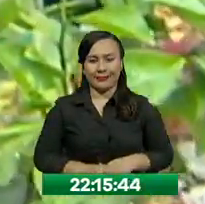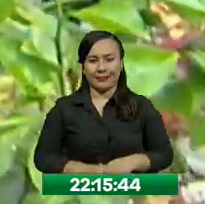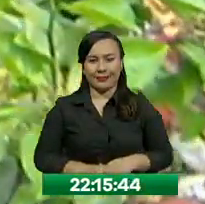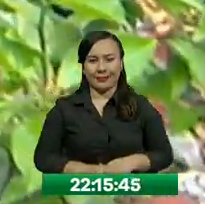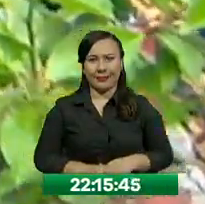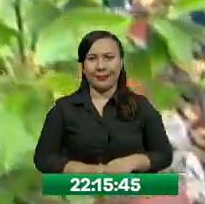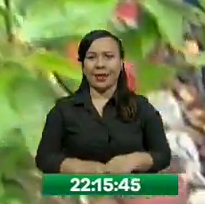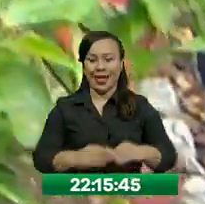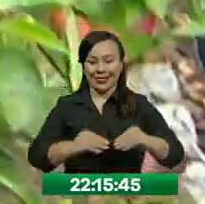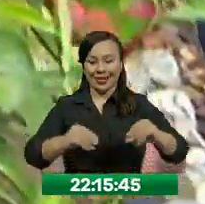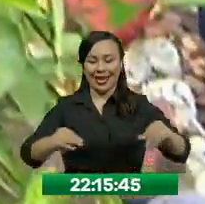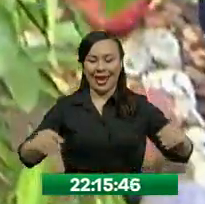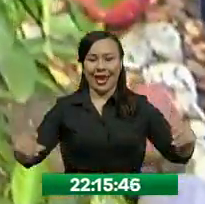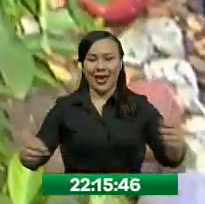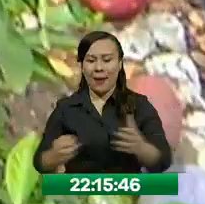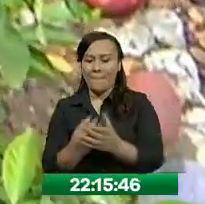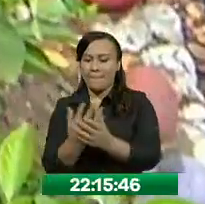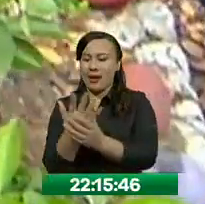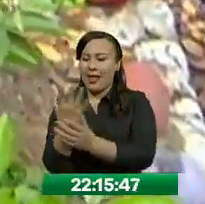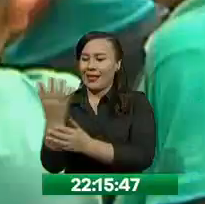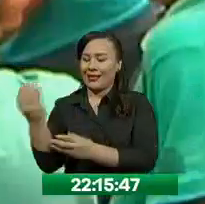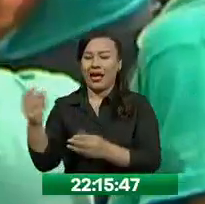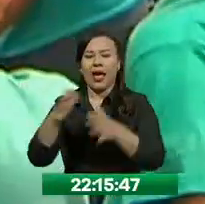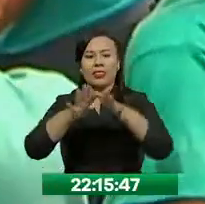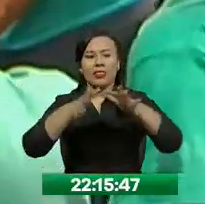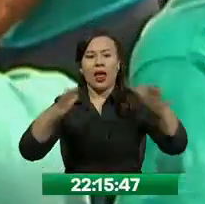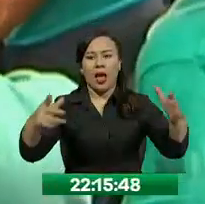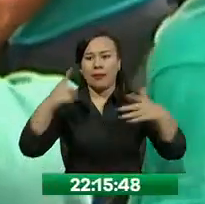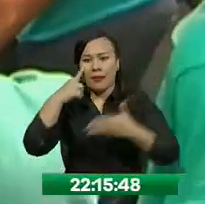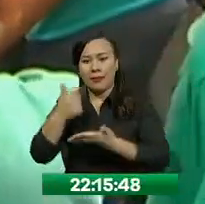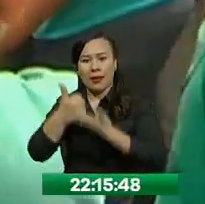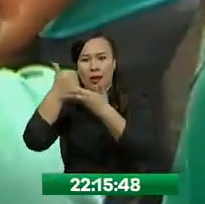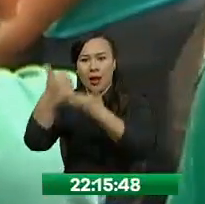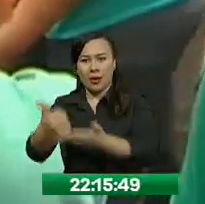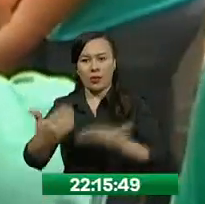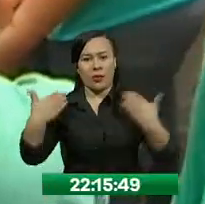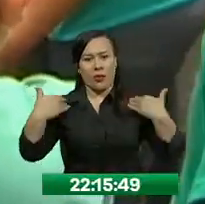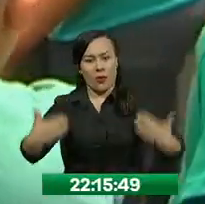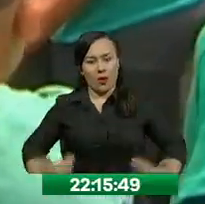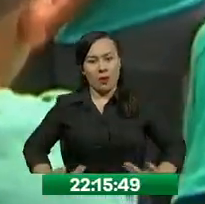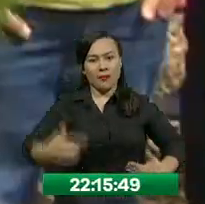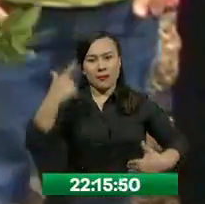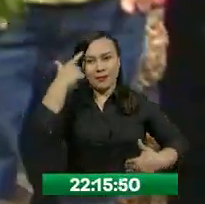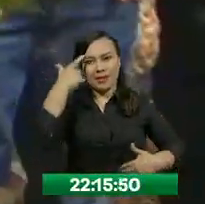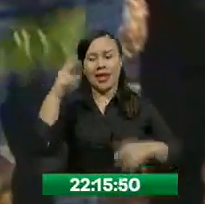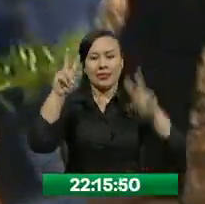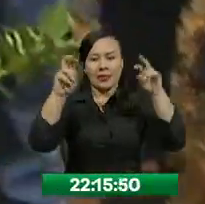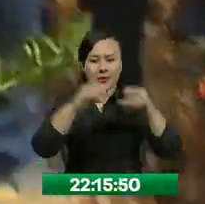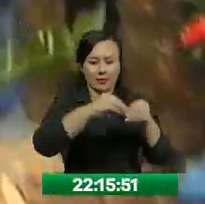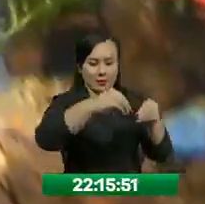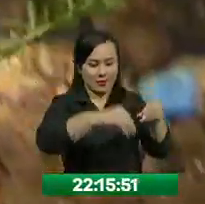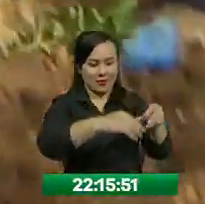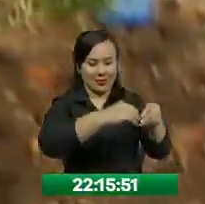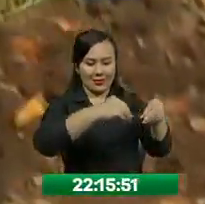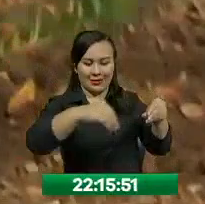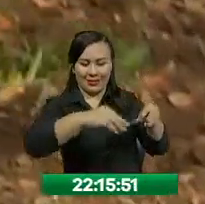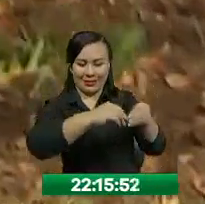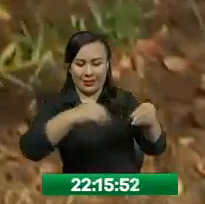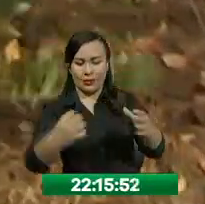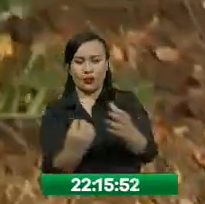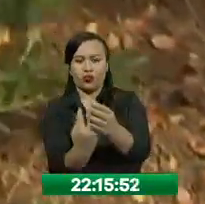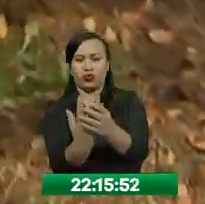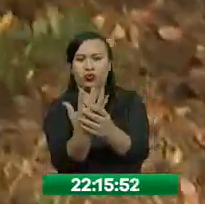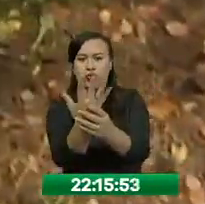Con tierra y plantas, esta terapia sana mente y cuerpo, la horticultura y otras alternativas